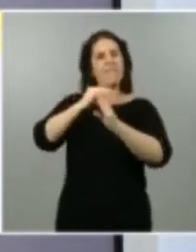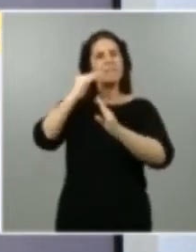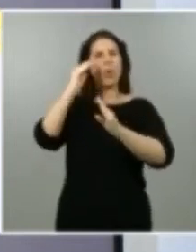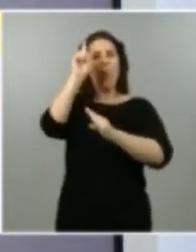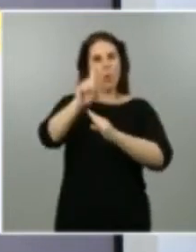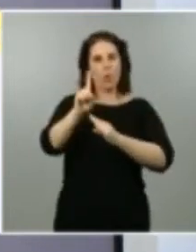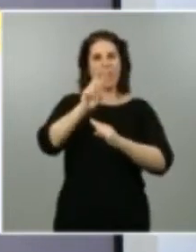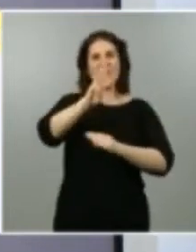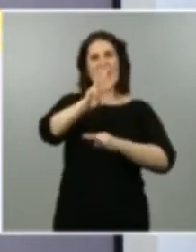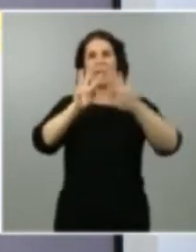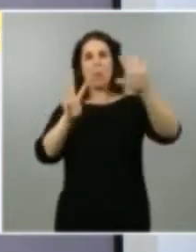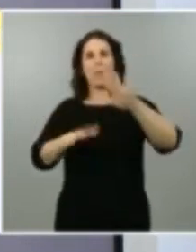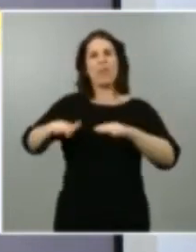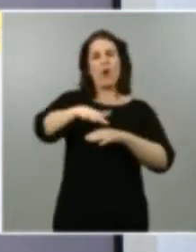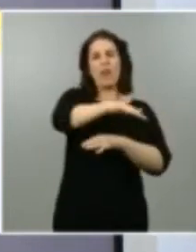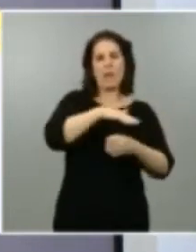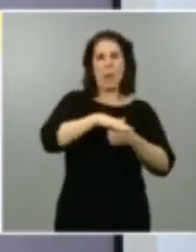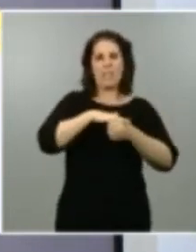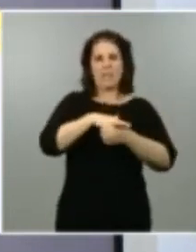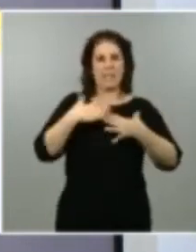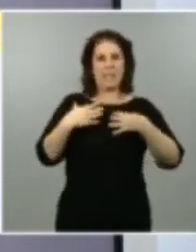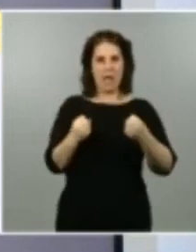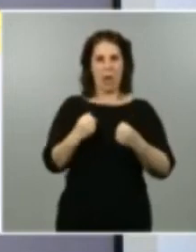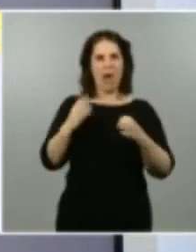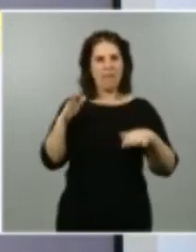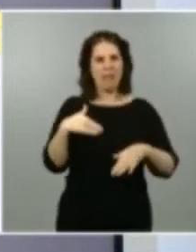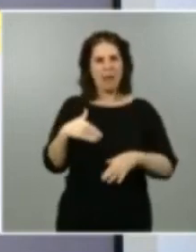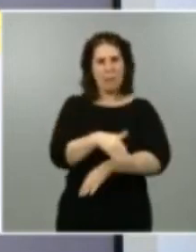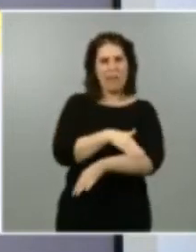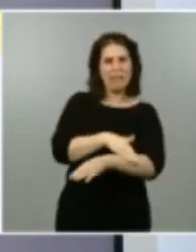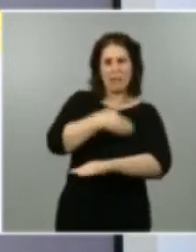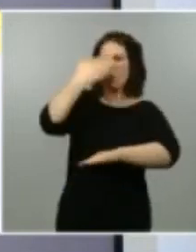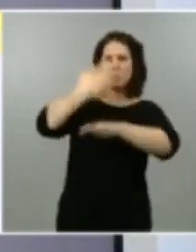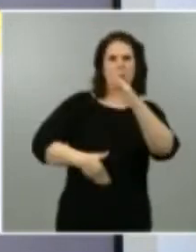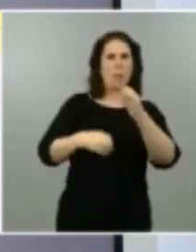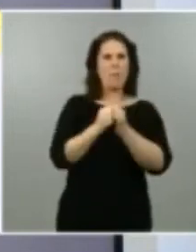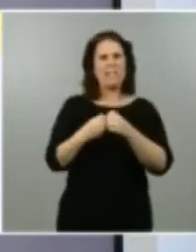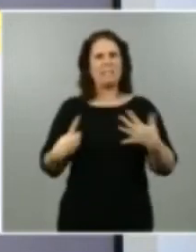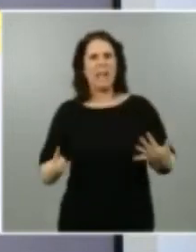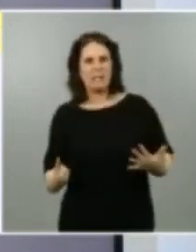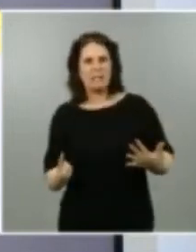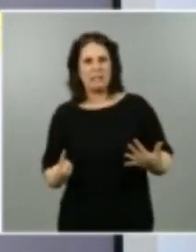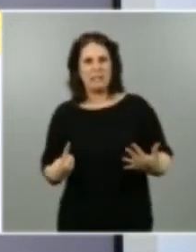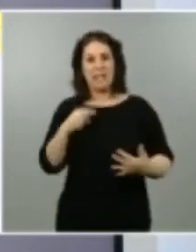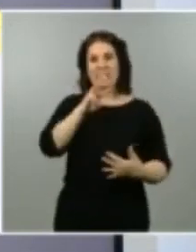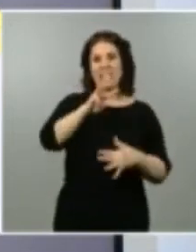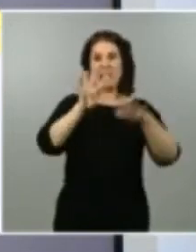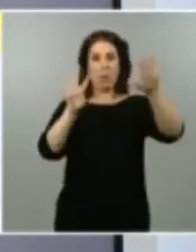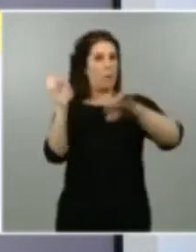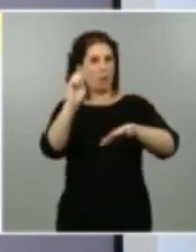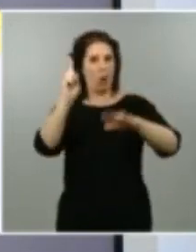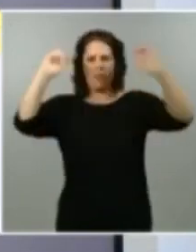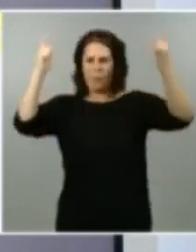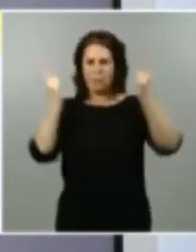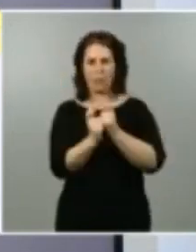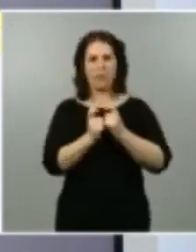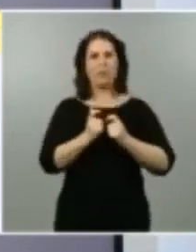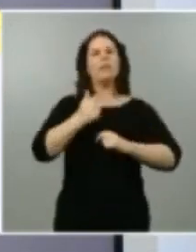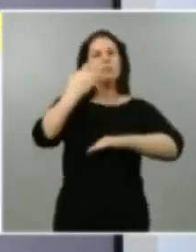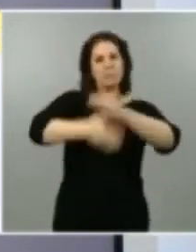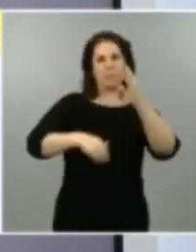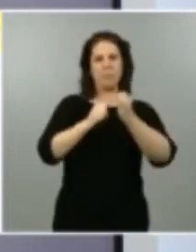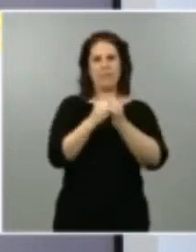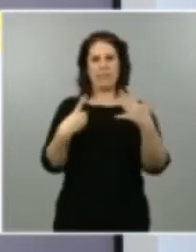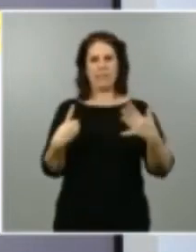porque el ministro decidió restringir la autorización a 26 y no a 39 y por ejemplo sobre valencia la cadena ser